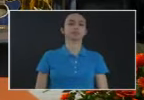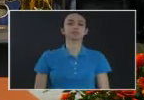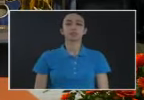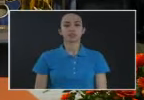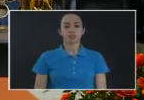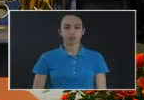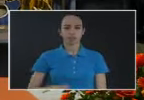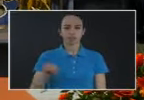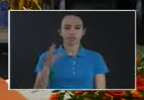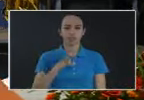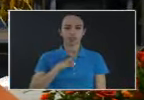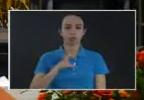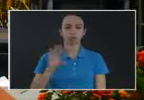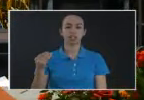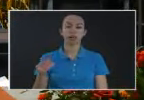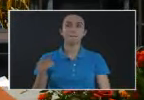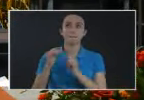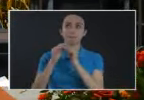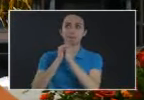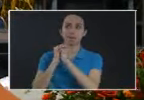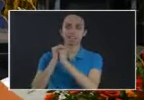en que hay que pedir ayuda.